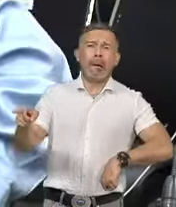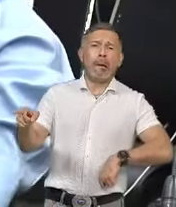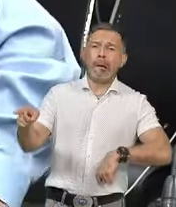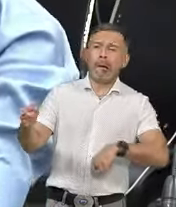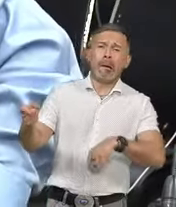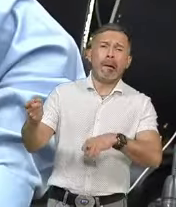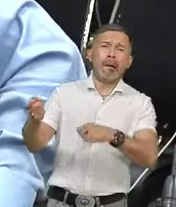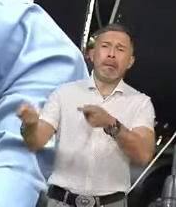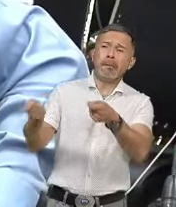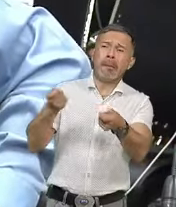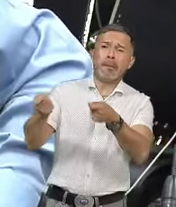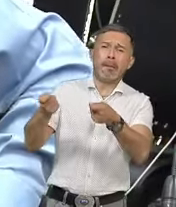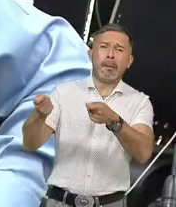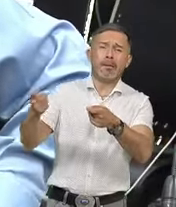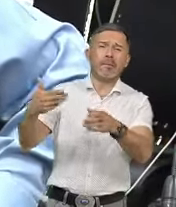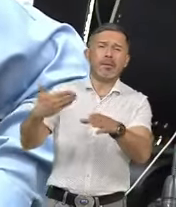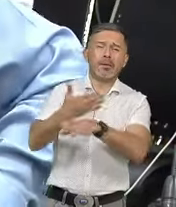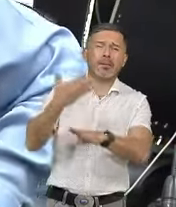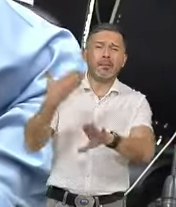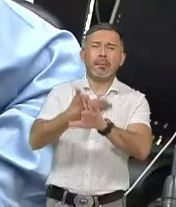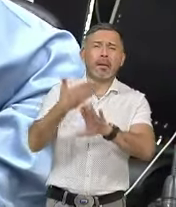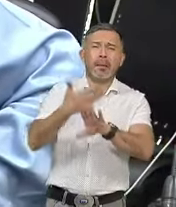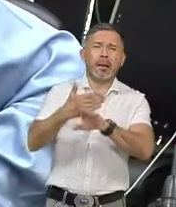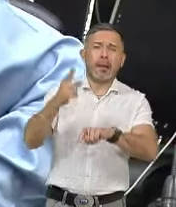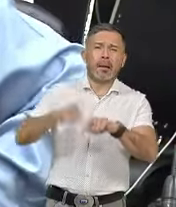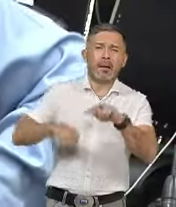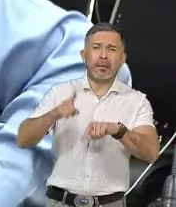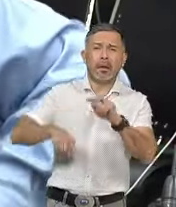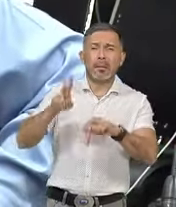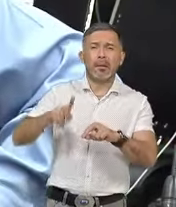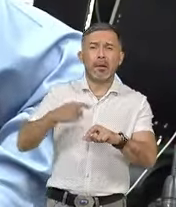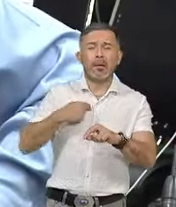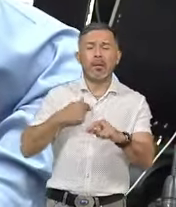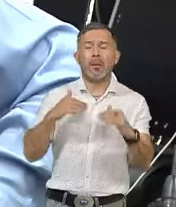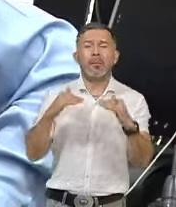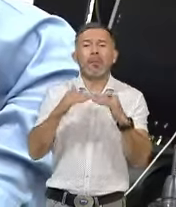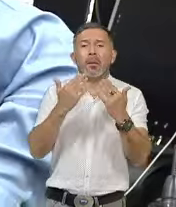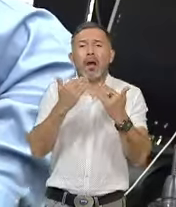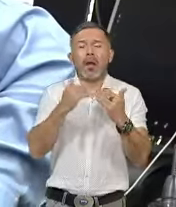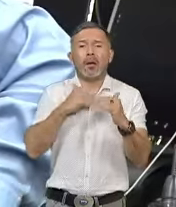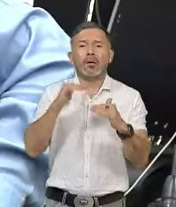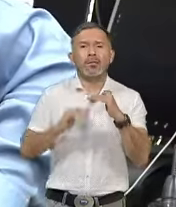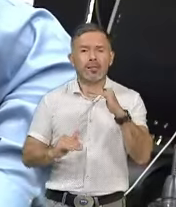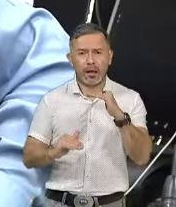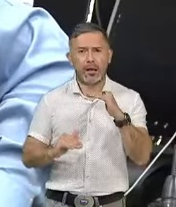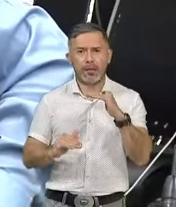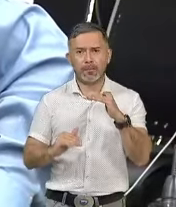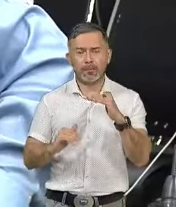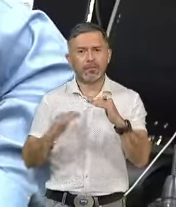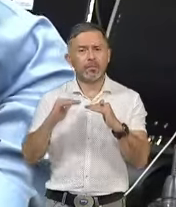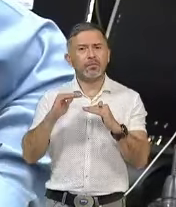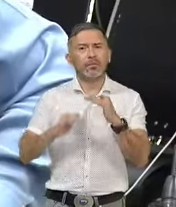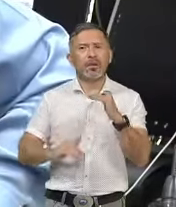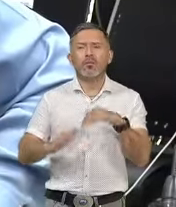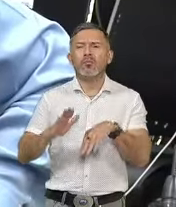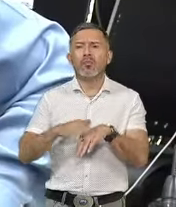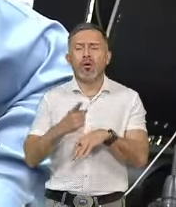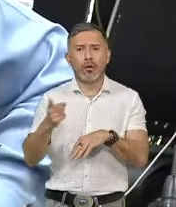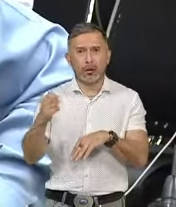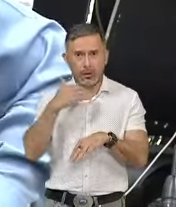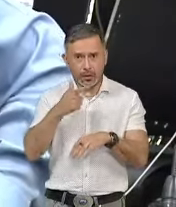me va a atacar estoy en desventaja está en desventaja porque no quiere discutir con